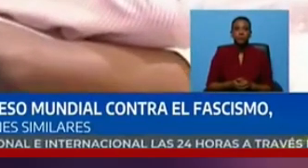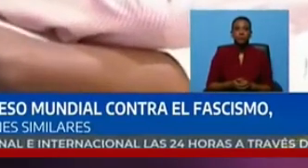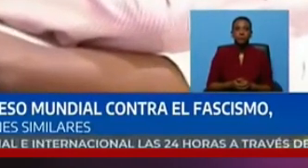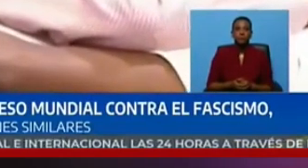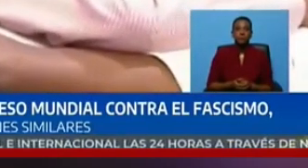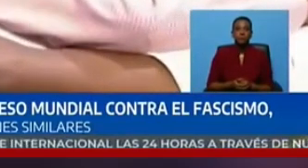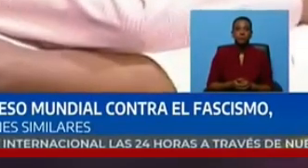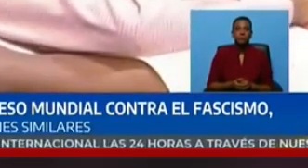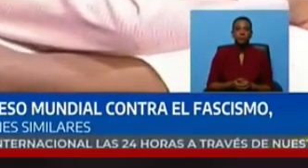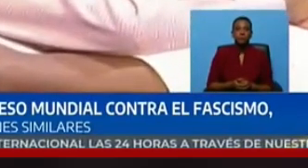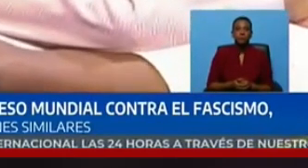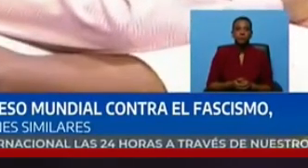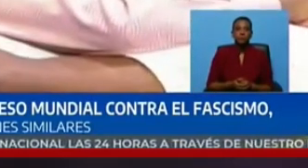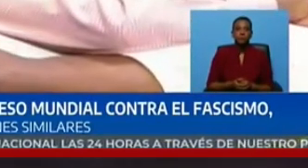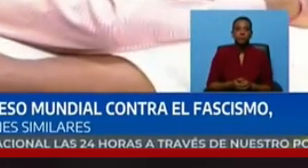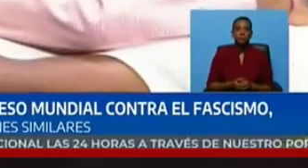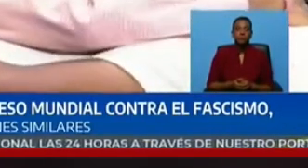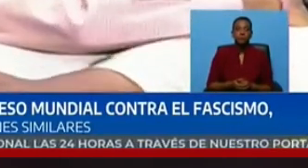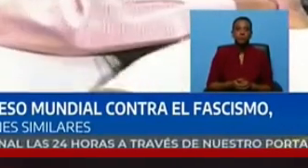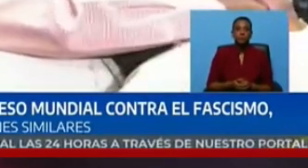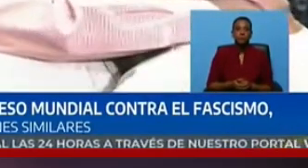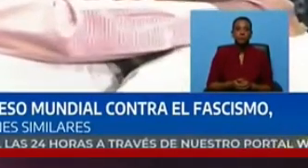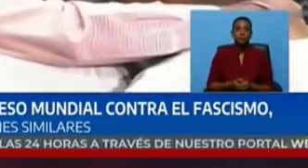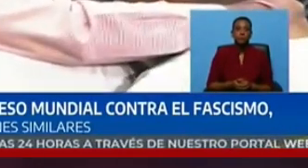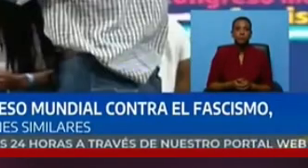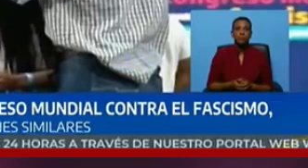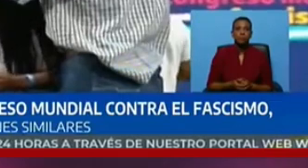de que los asesinos sean